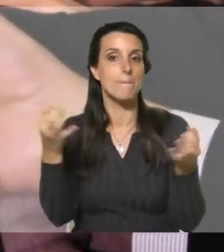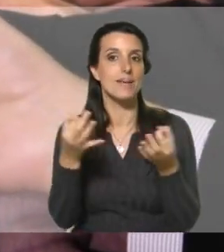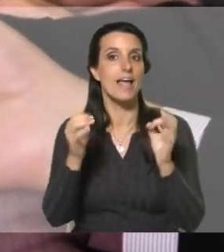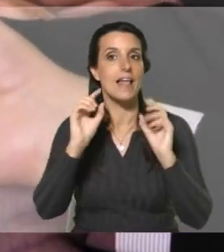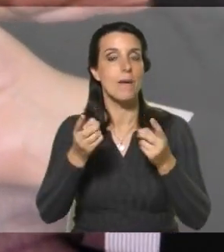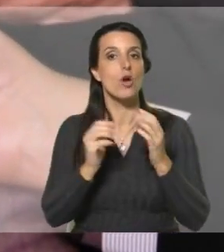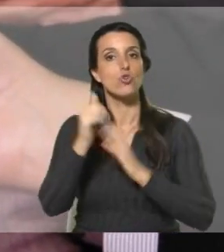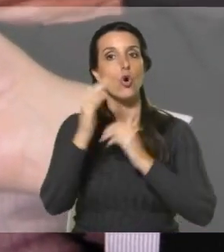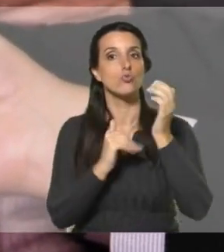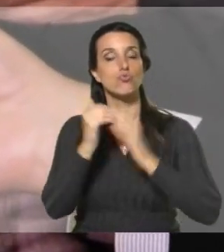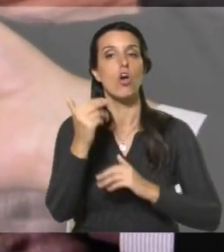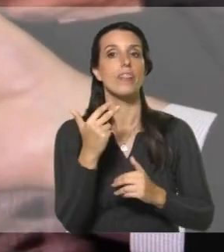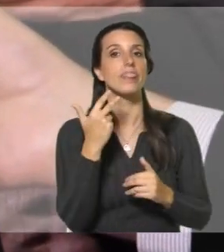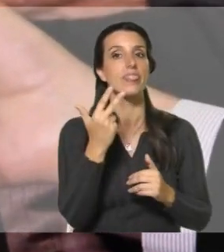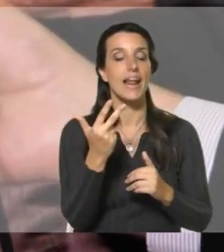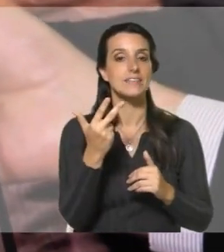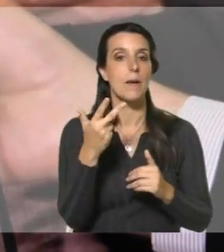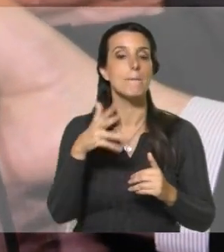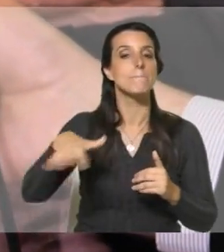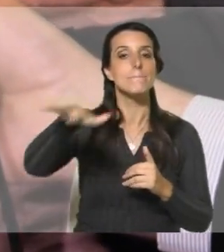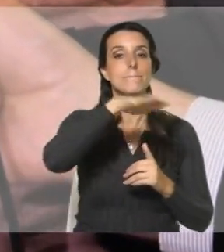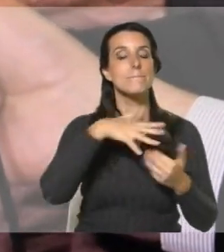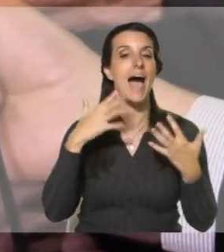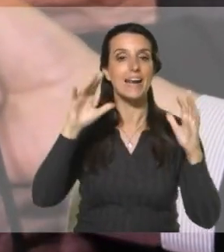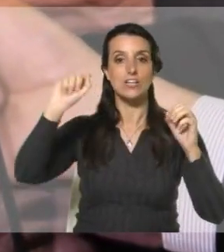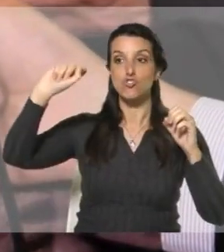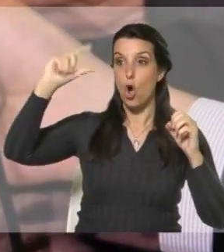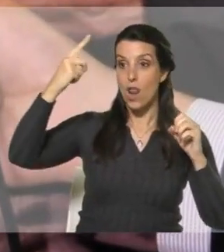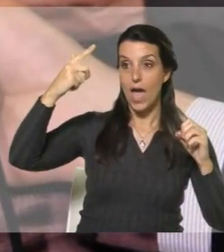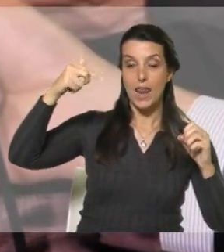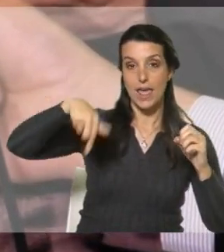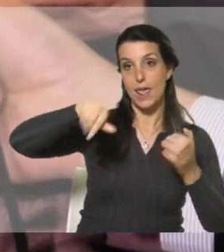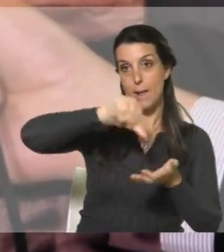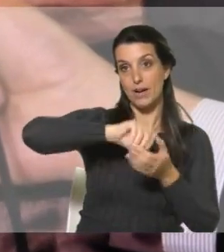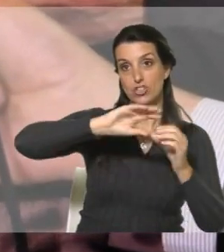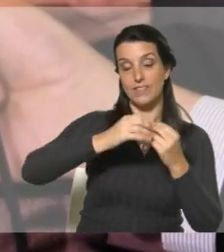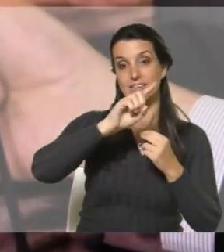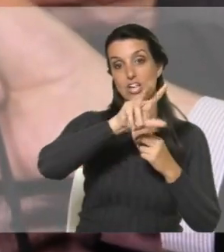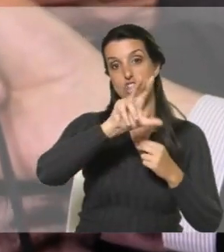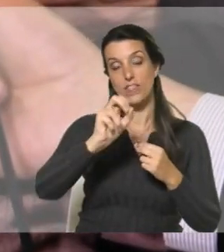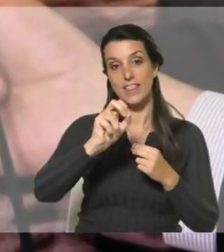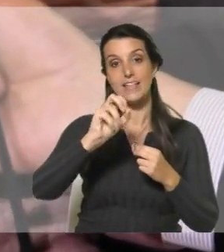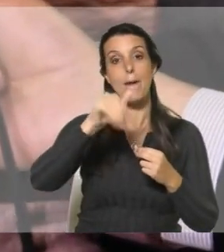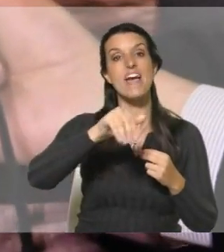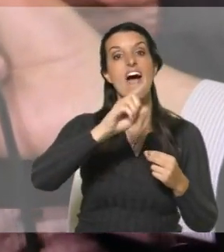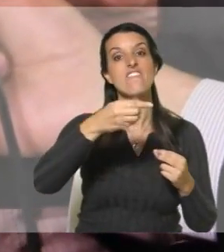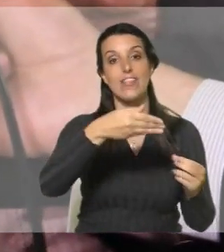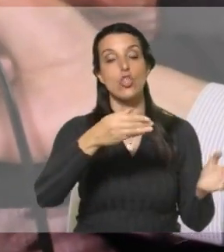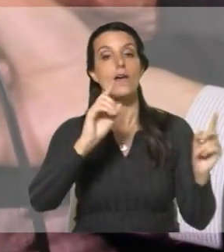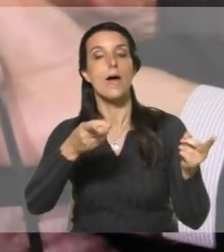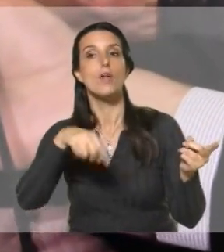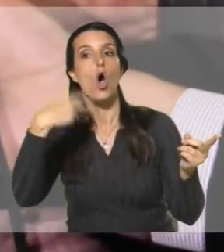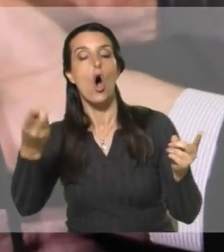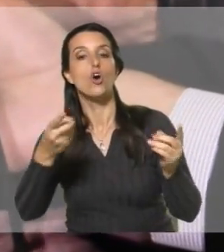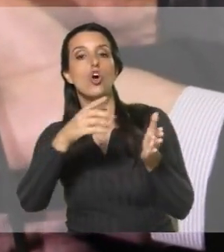con la construcción de 3 parques solares de dimensión en el país, que van a sumar unos 130 megavatios, y a su vez los kits